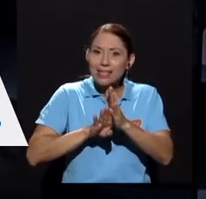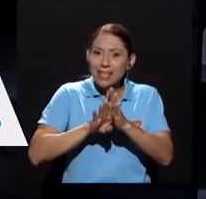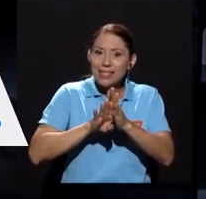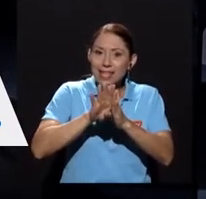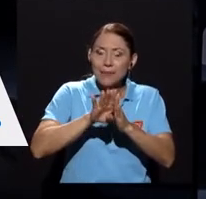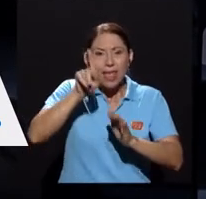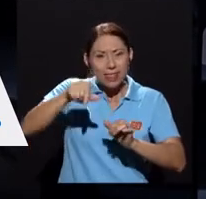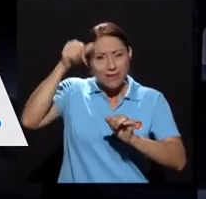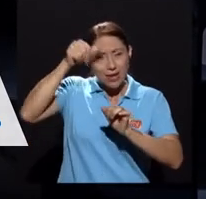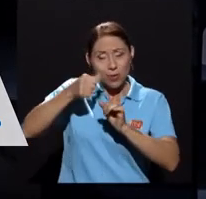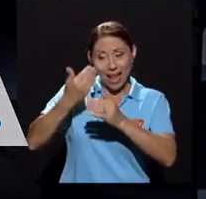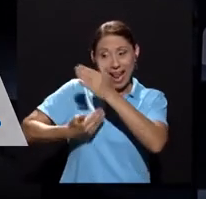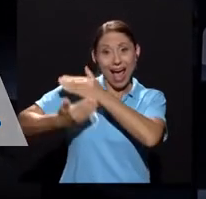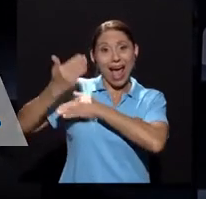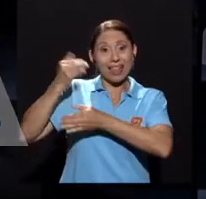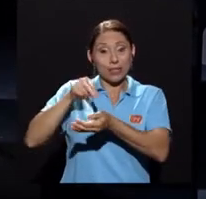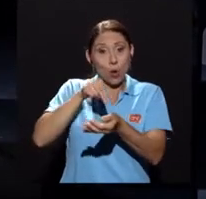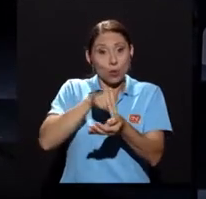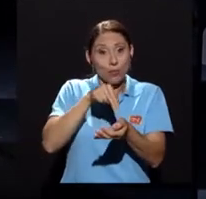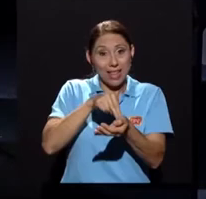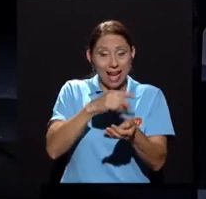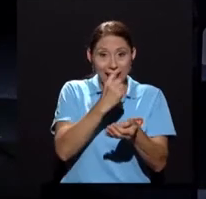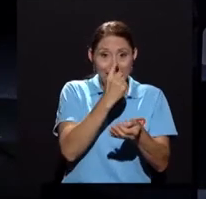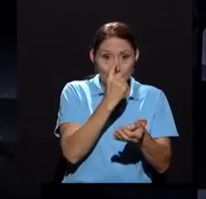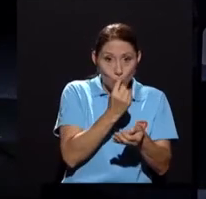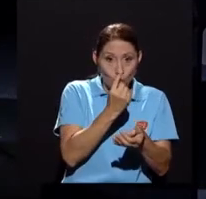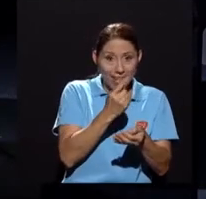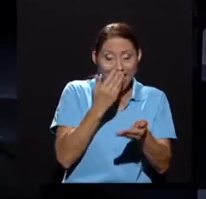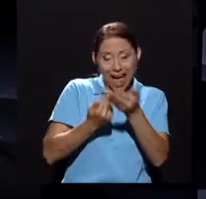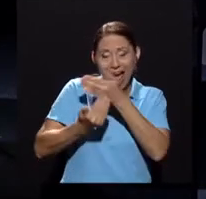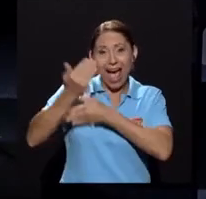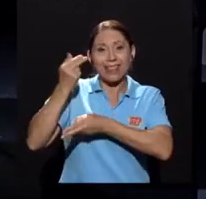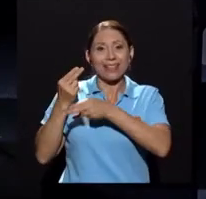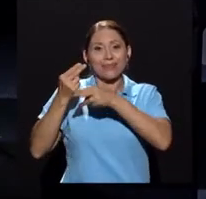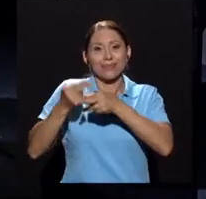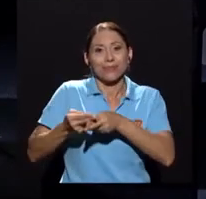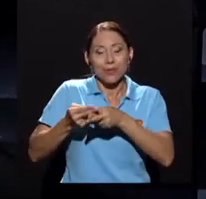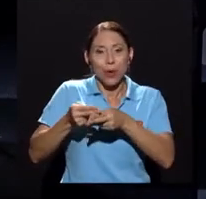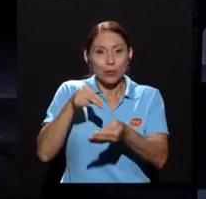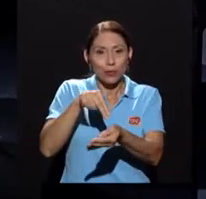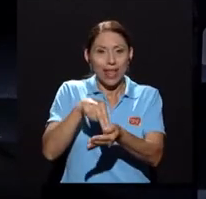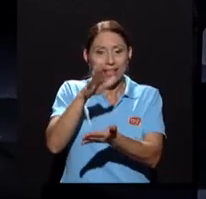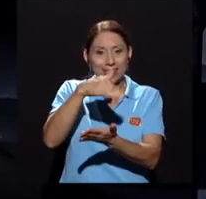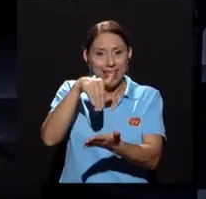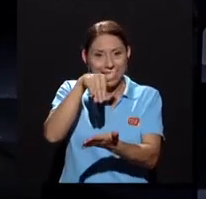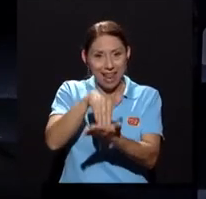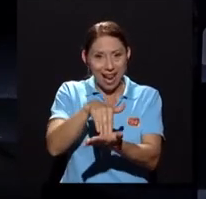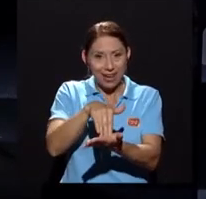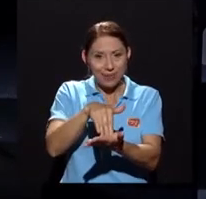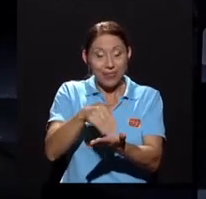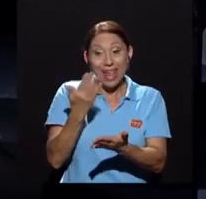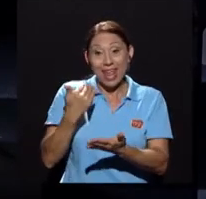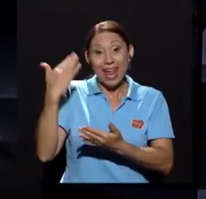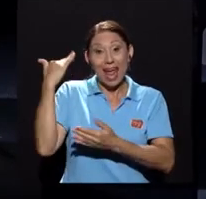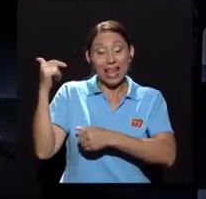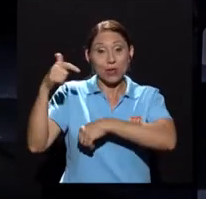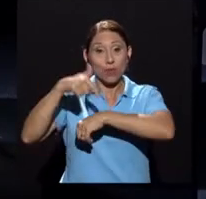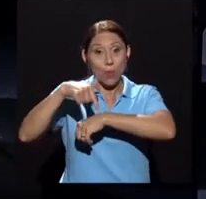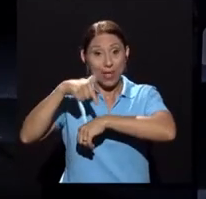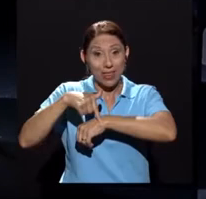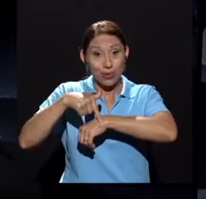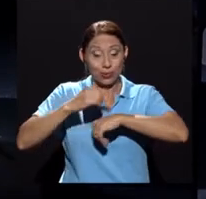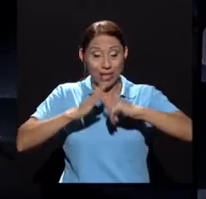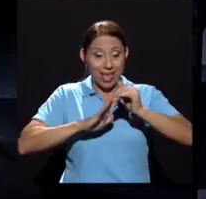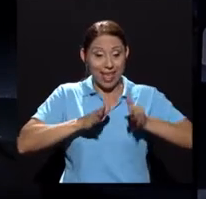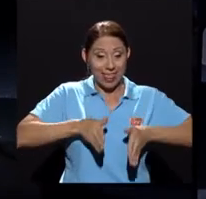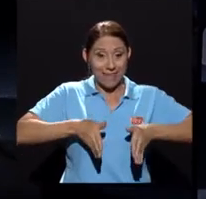calderón guardia en el hospital central verdad y en esos días se estaba yendo hélice que estaba en